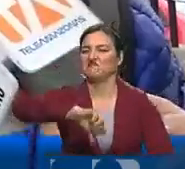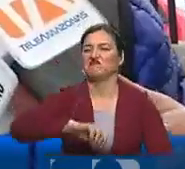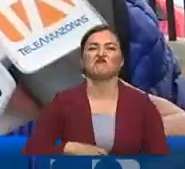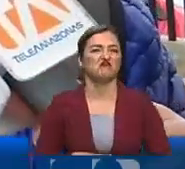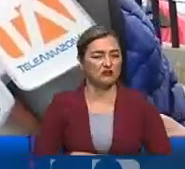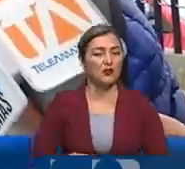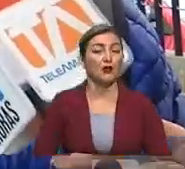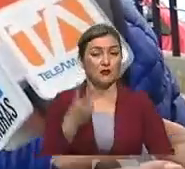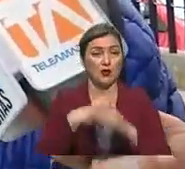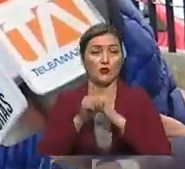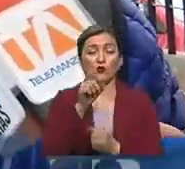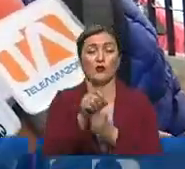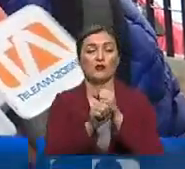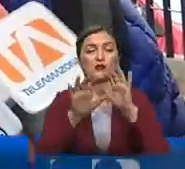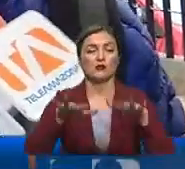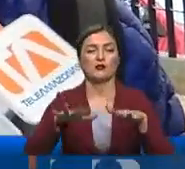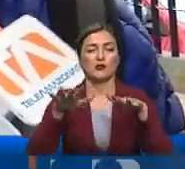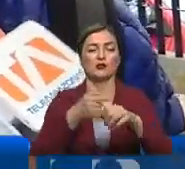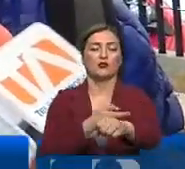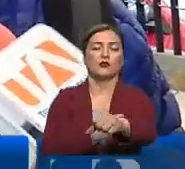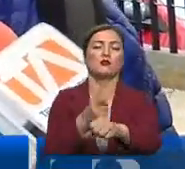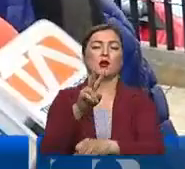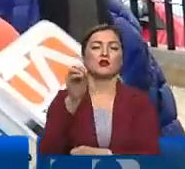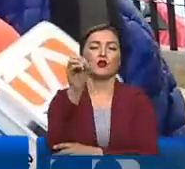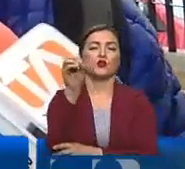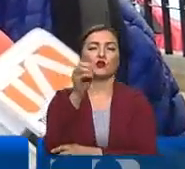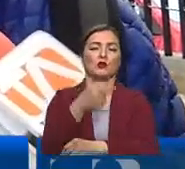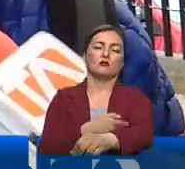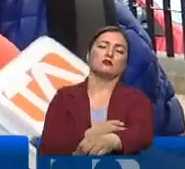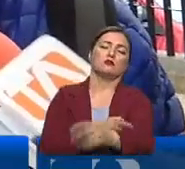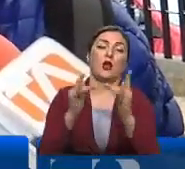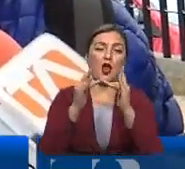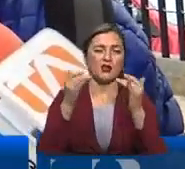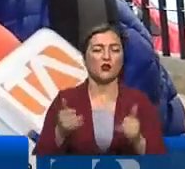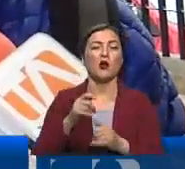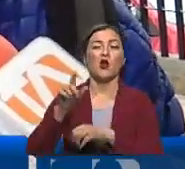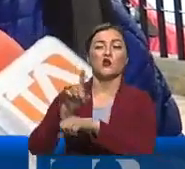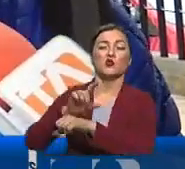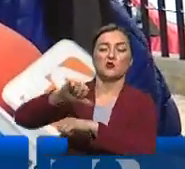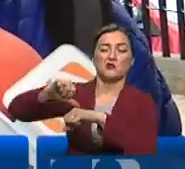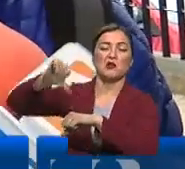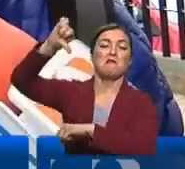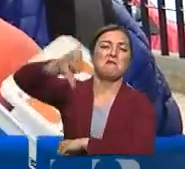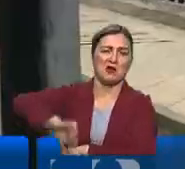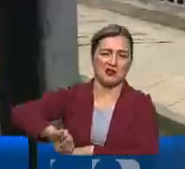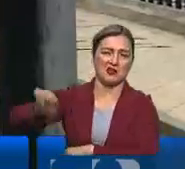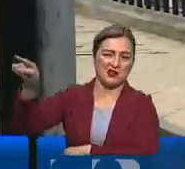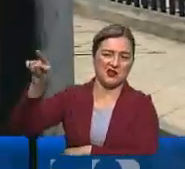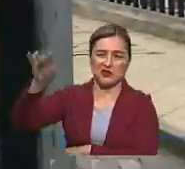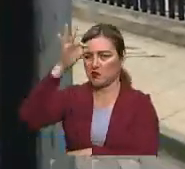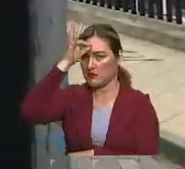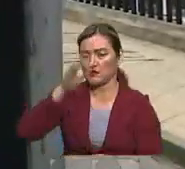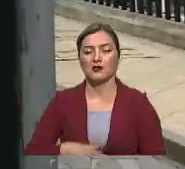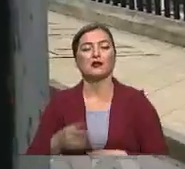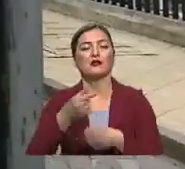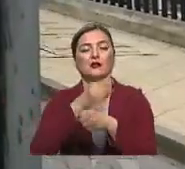Mi hijo tiene 1 año, 10 meses, está internado desde el 20 de octubre del año presente por una mala cirugía en esta casa de salud. Desde la